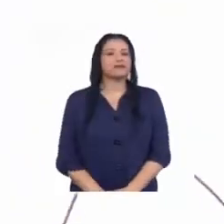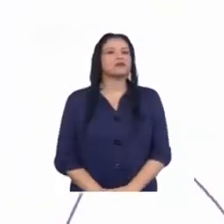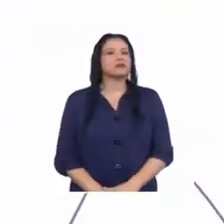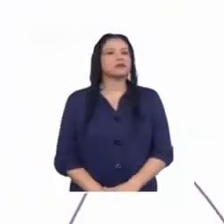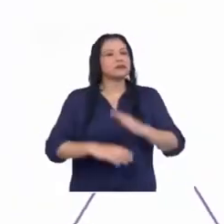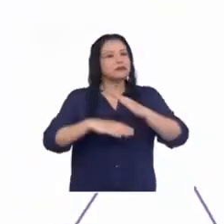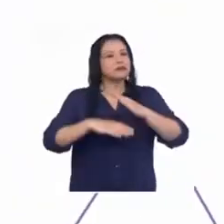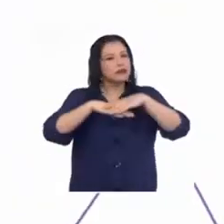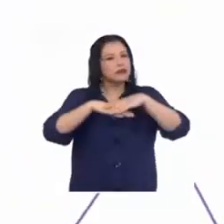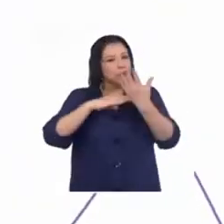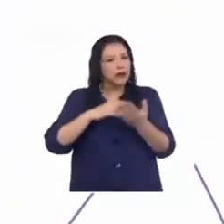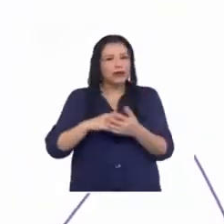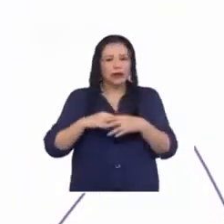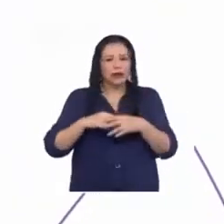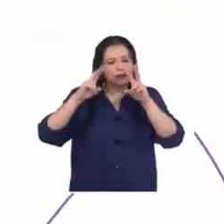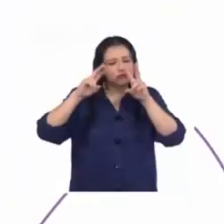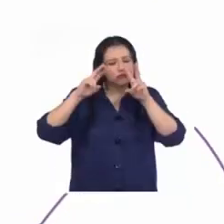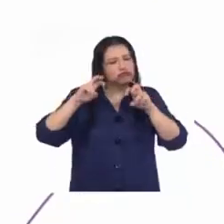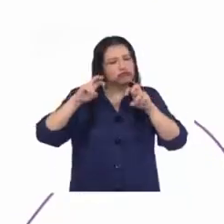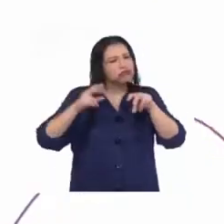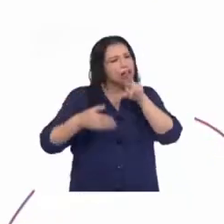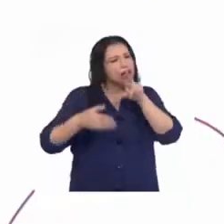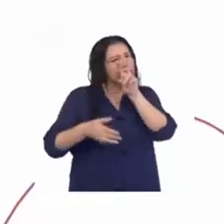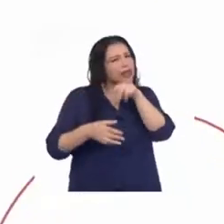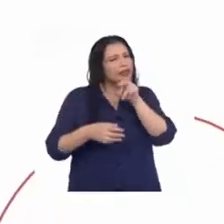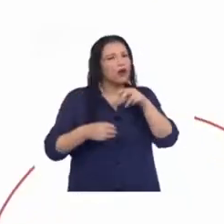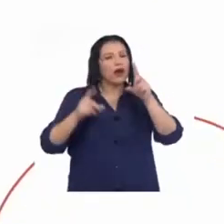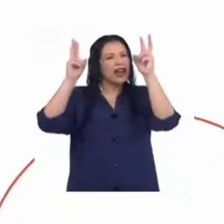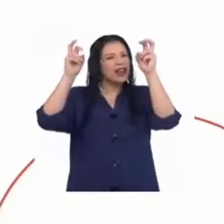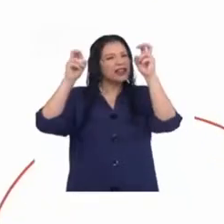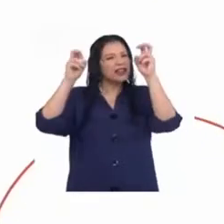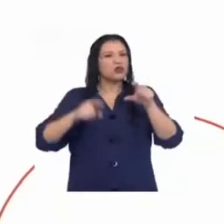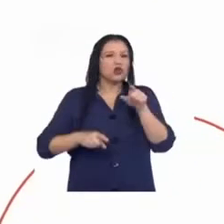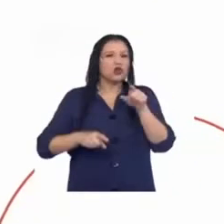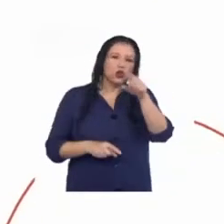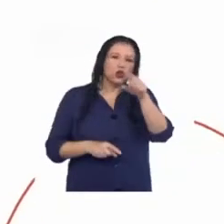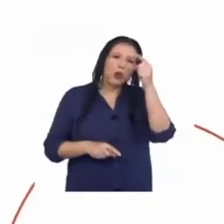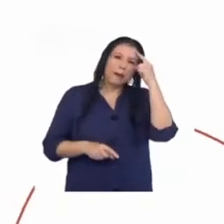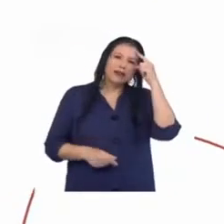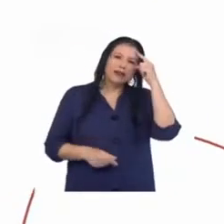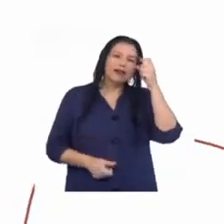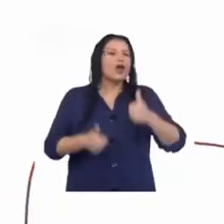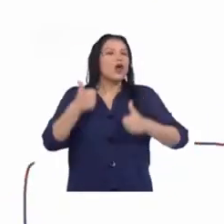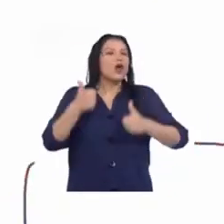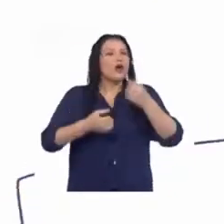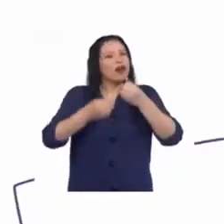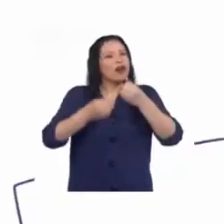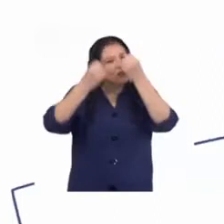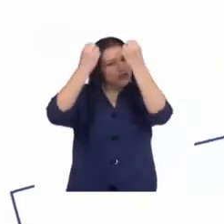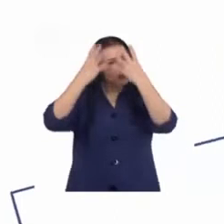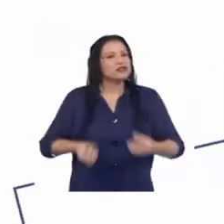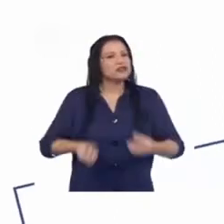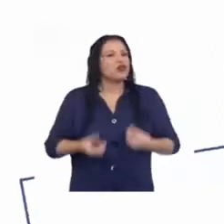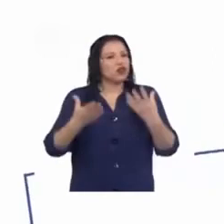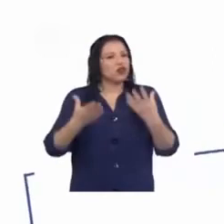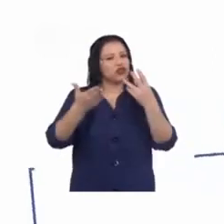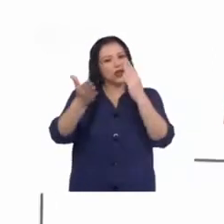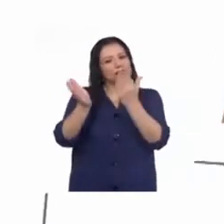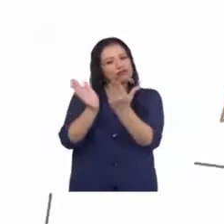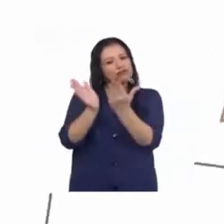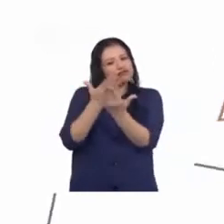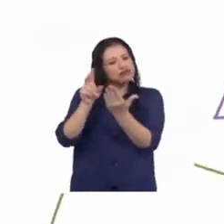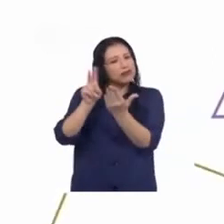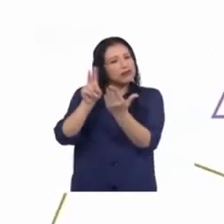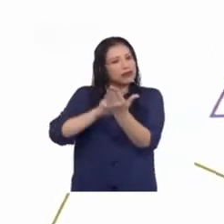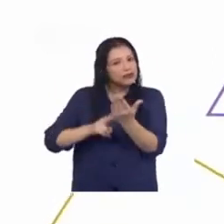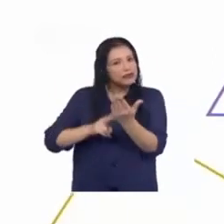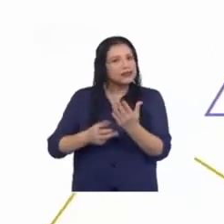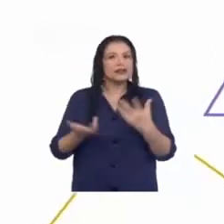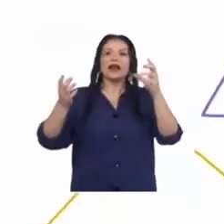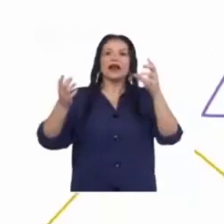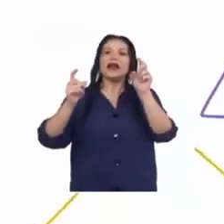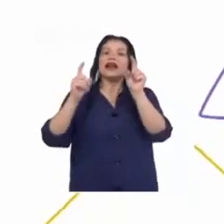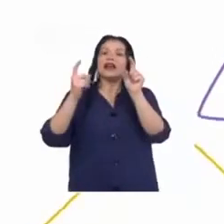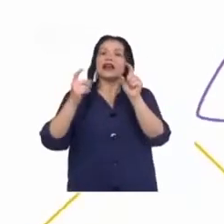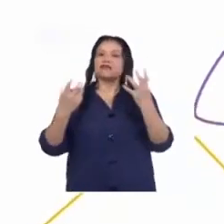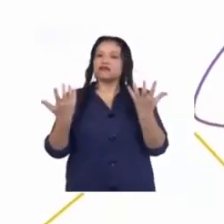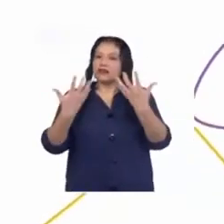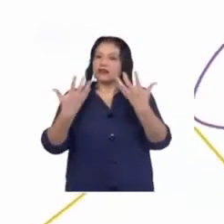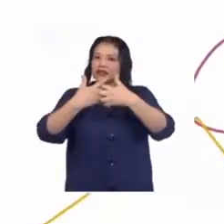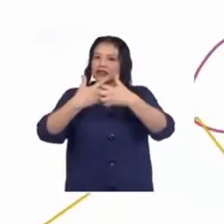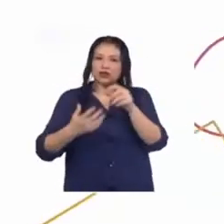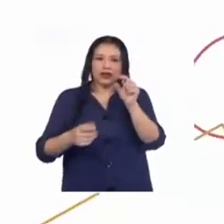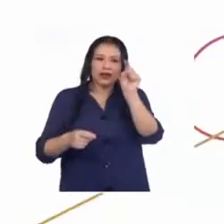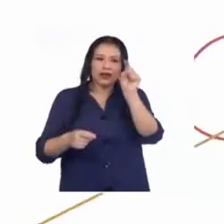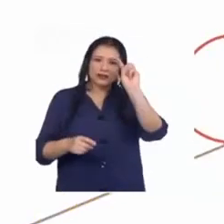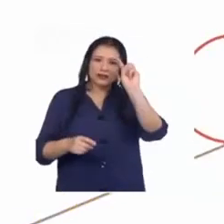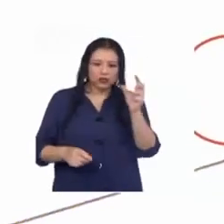haber analizado el título, ¿qué información crees que nos brinde la lectura que corresponde a este subtítulo? Declaratoria